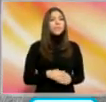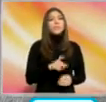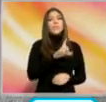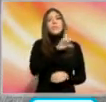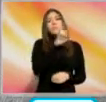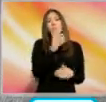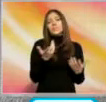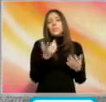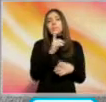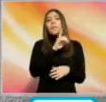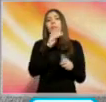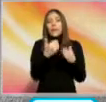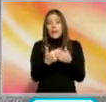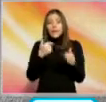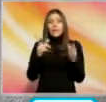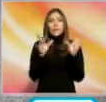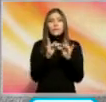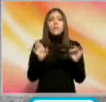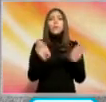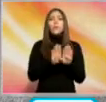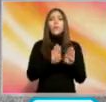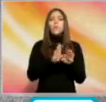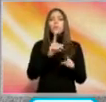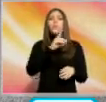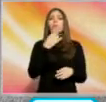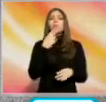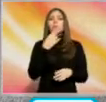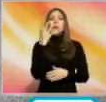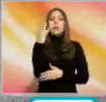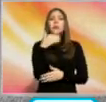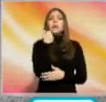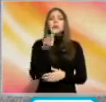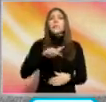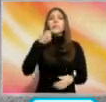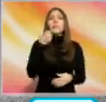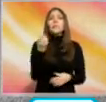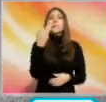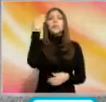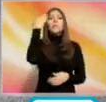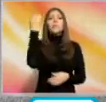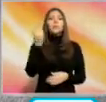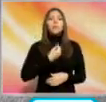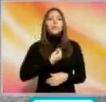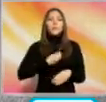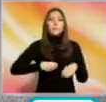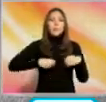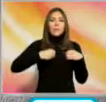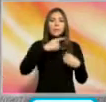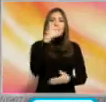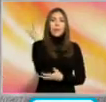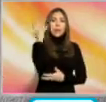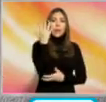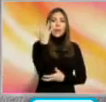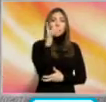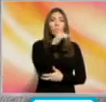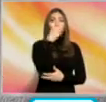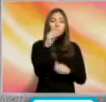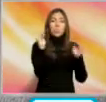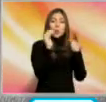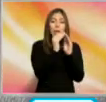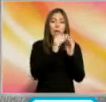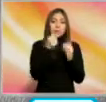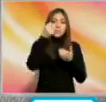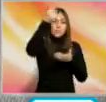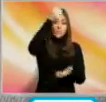en materia de cómo disponemos de ellos, te pregunto, ¿qué tiempo de vida tienen estos árboles una vez puestos en nuestro hogar? ¿Duran un